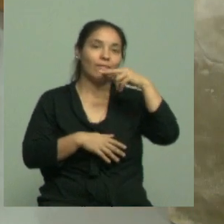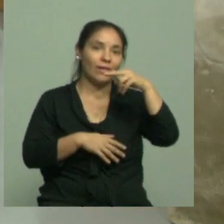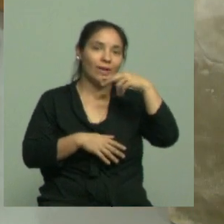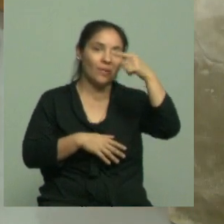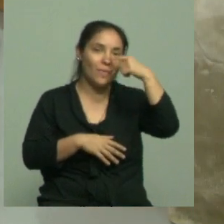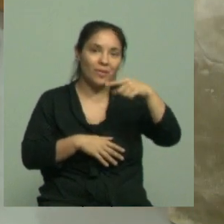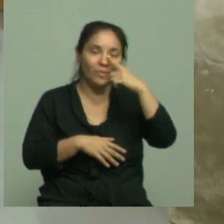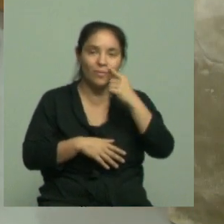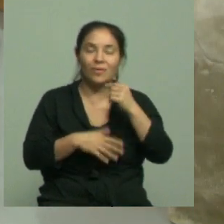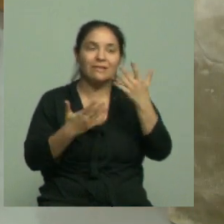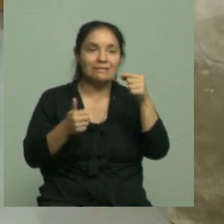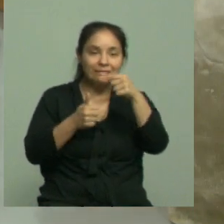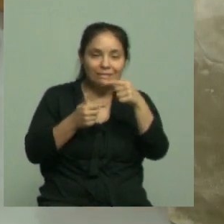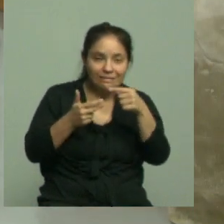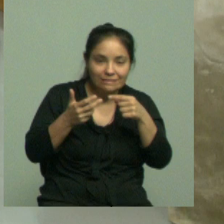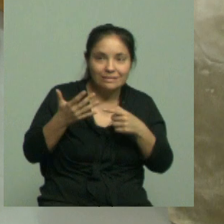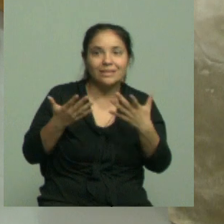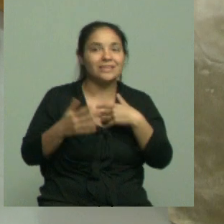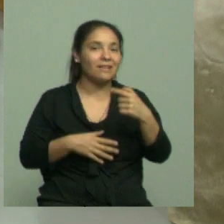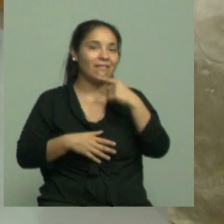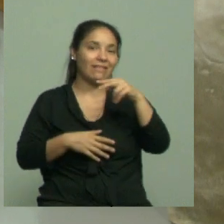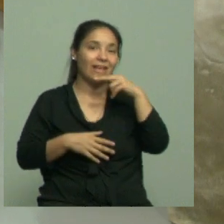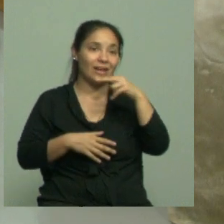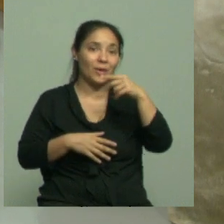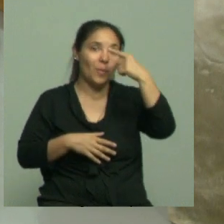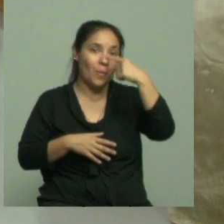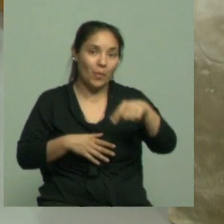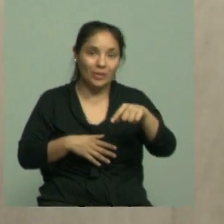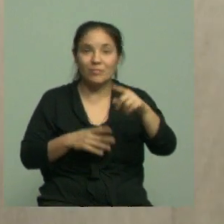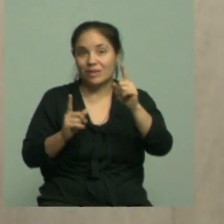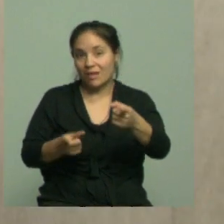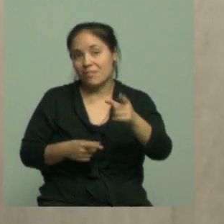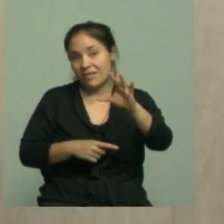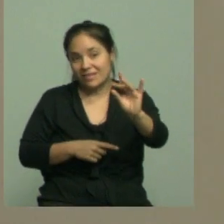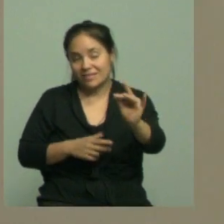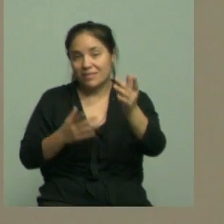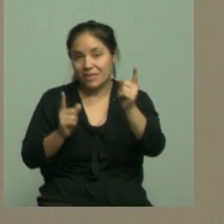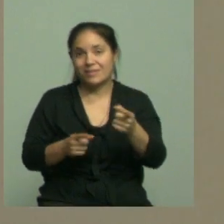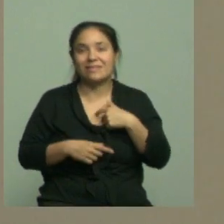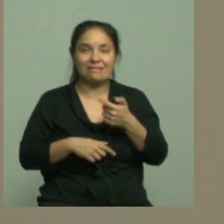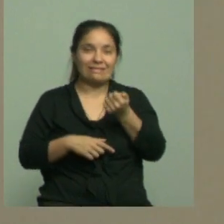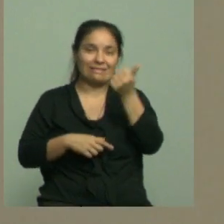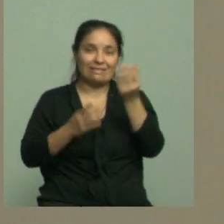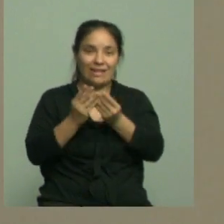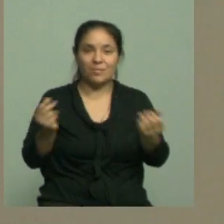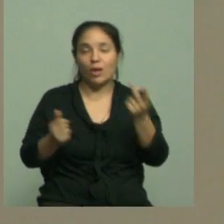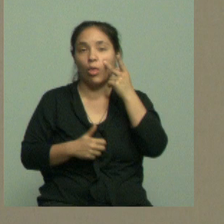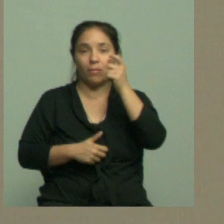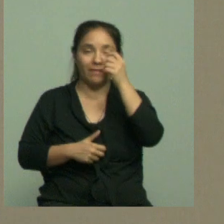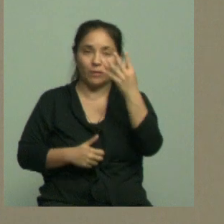así para que se termine el año, Buscamos ¿no? todos los últimos, bueno, y ya que nos queda el último de diciembre después. Pues, Sí, ya estamos terminando este